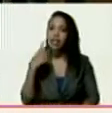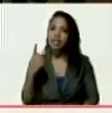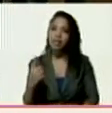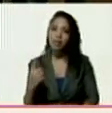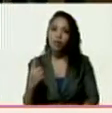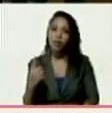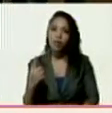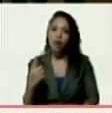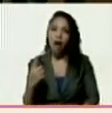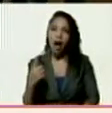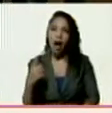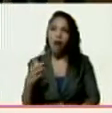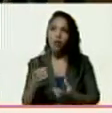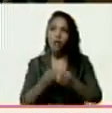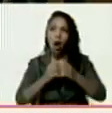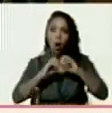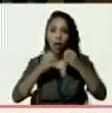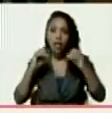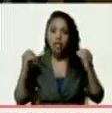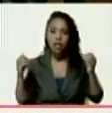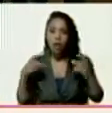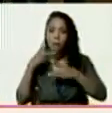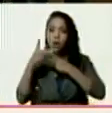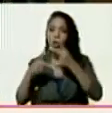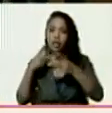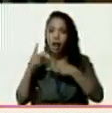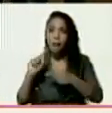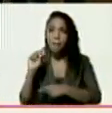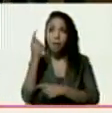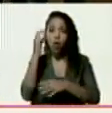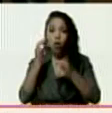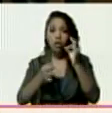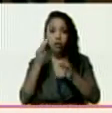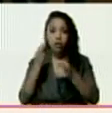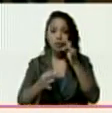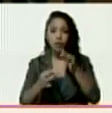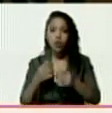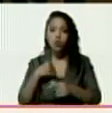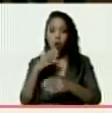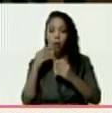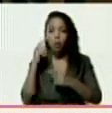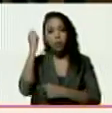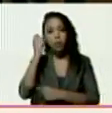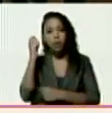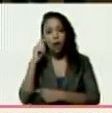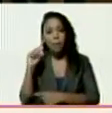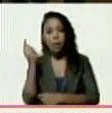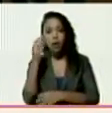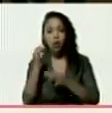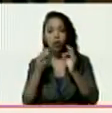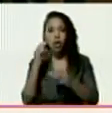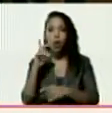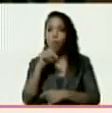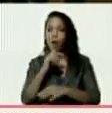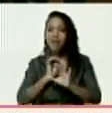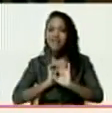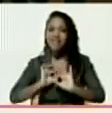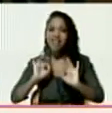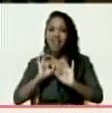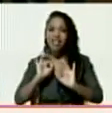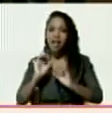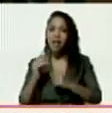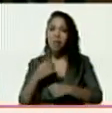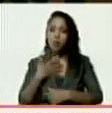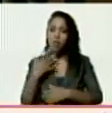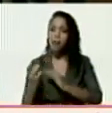a nuestras organizaciones políticas, a Primero Justicia, yo hablo como diputado de Primero Justicia, no hay nadie que nos pueda